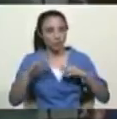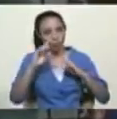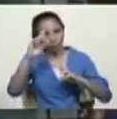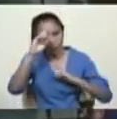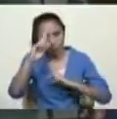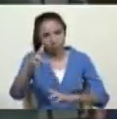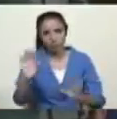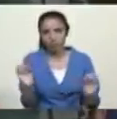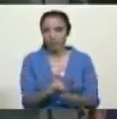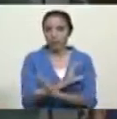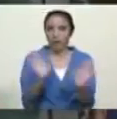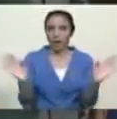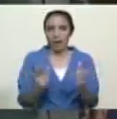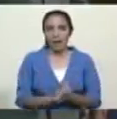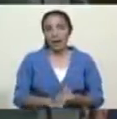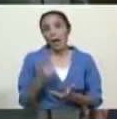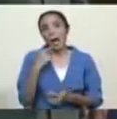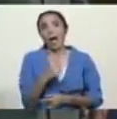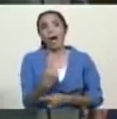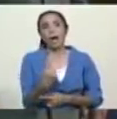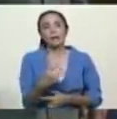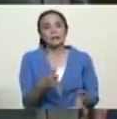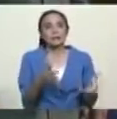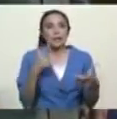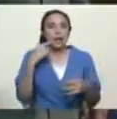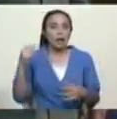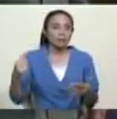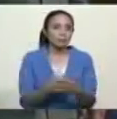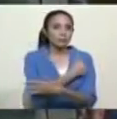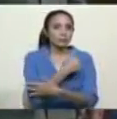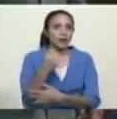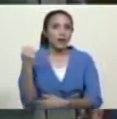Reconocimos. Nos ganaron una que nos dolió muchísimo.